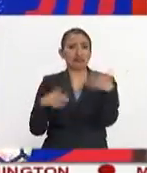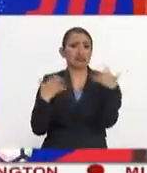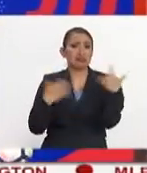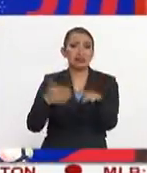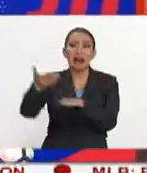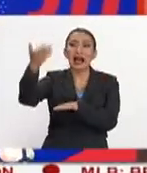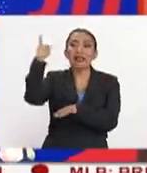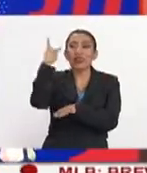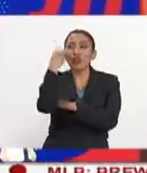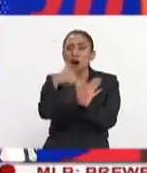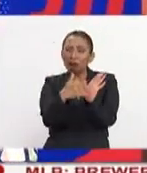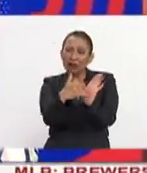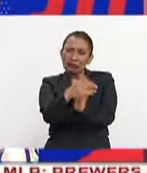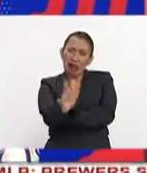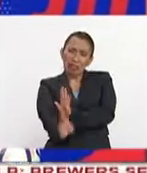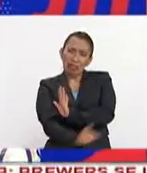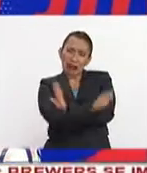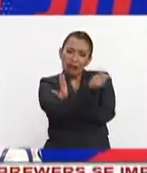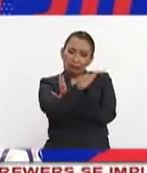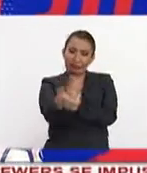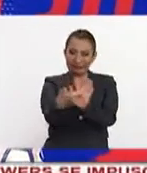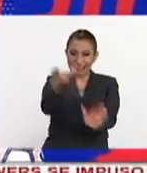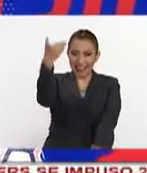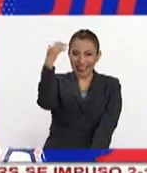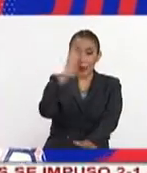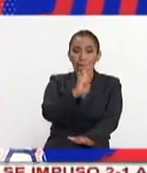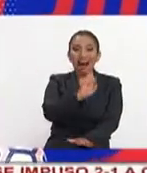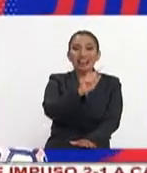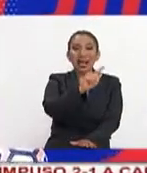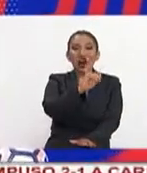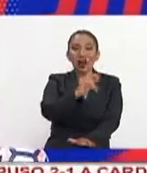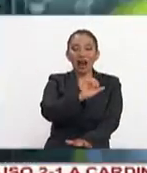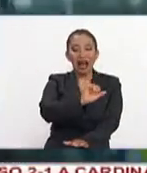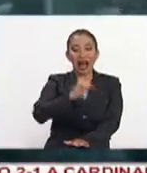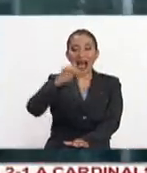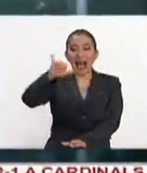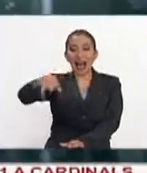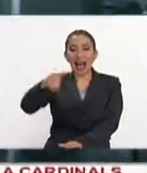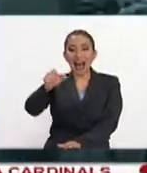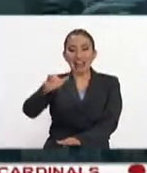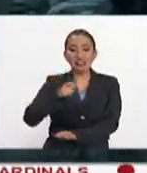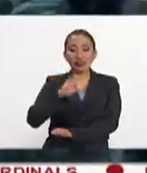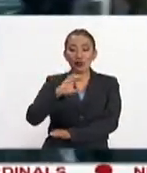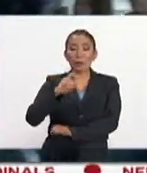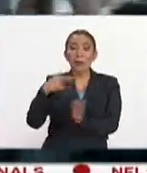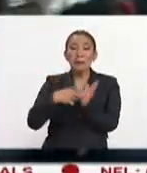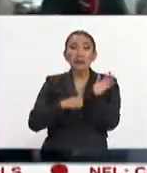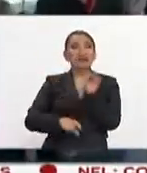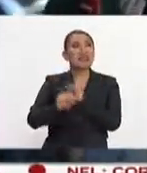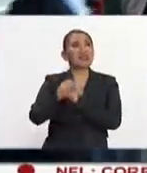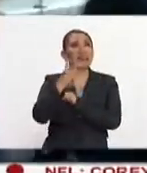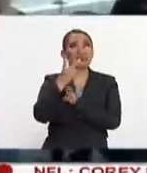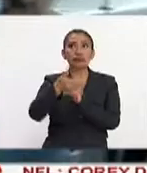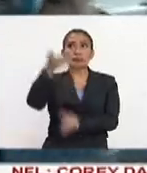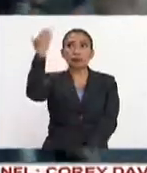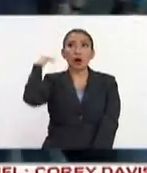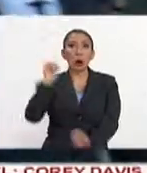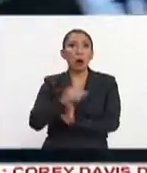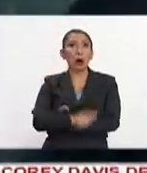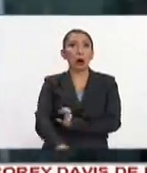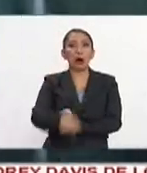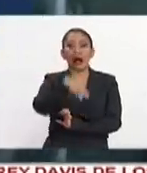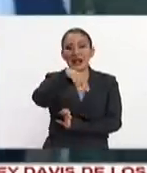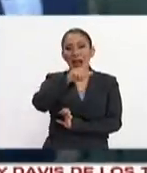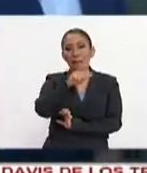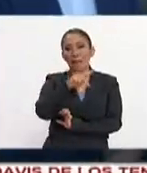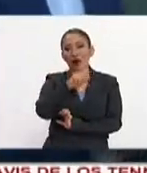aquellos 2 millones de dólares que pagó en su momento el Barcelona al Ajax por Johan Cruyff en 1973, o los que pagó el